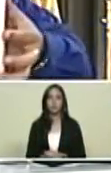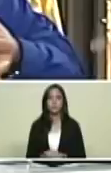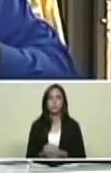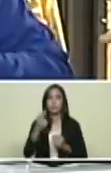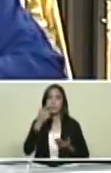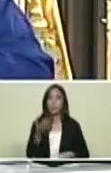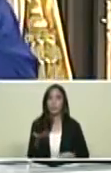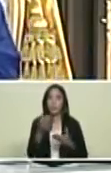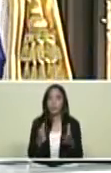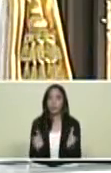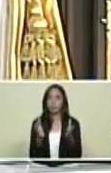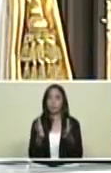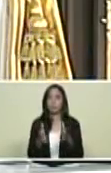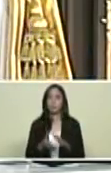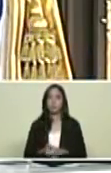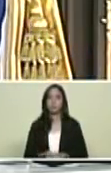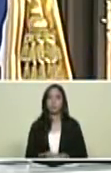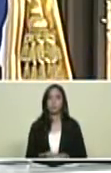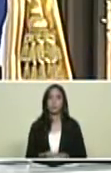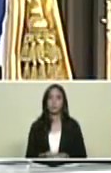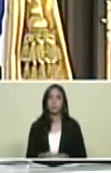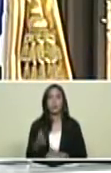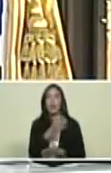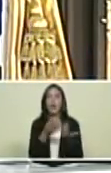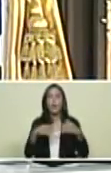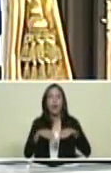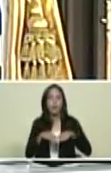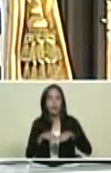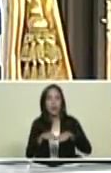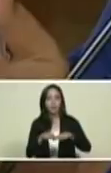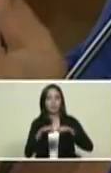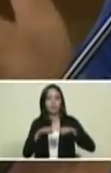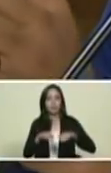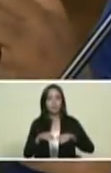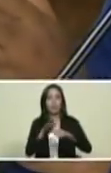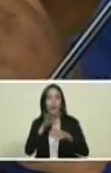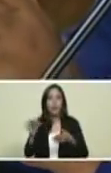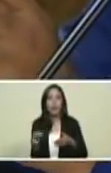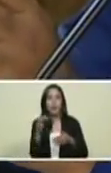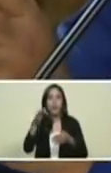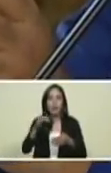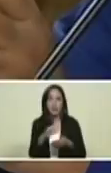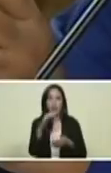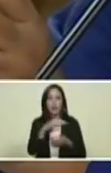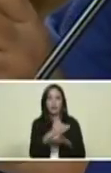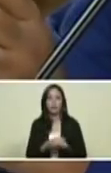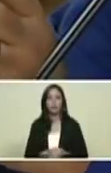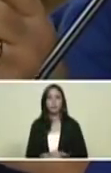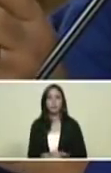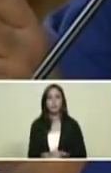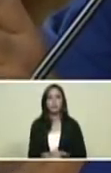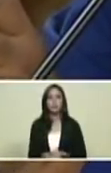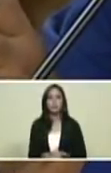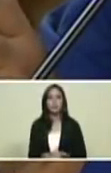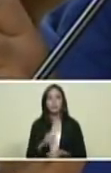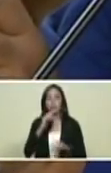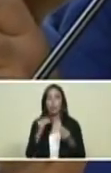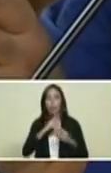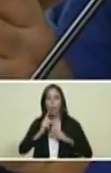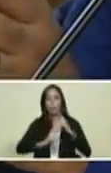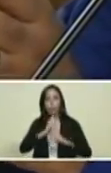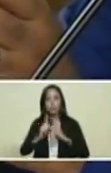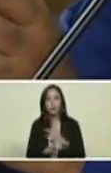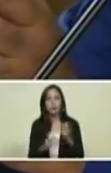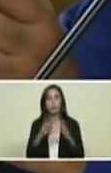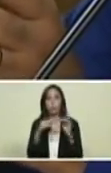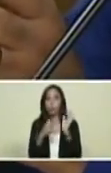Miren, con esto se hace la tela, aquí está, la hilandería, la hilandera, todo el proceso, todo esto